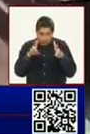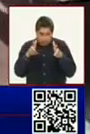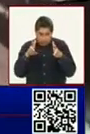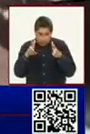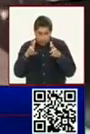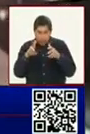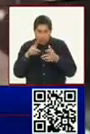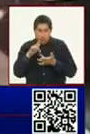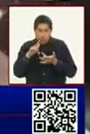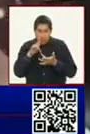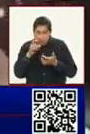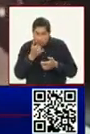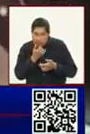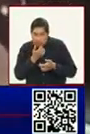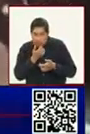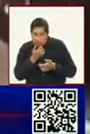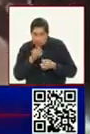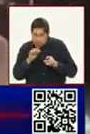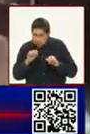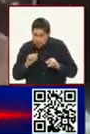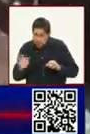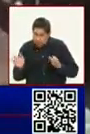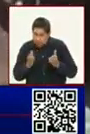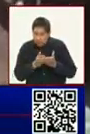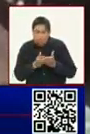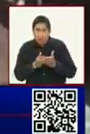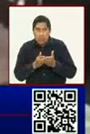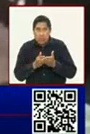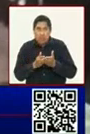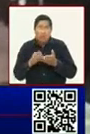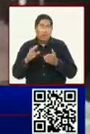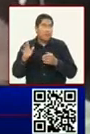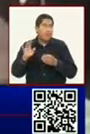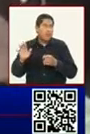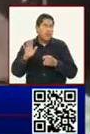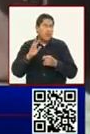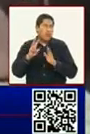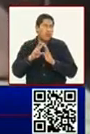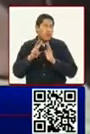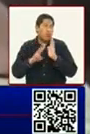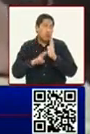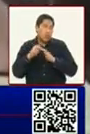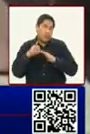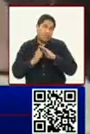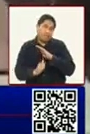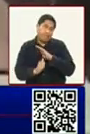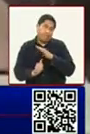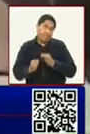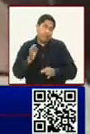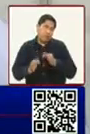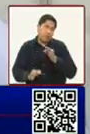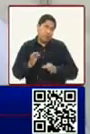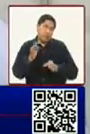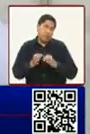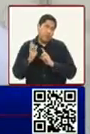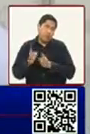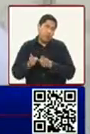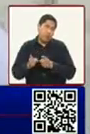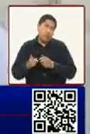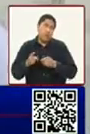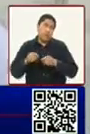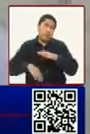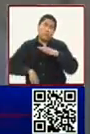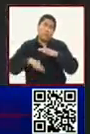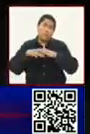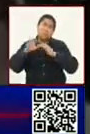se han recabado elementos que van a ser sujetos a pericias. Él ha manifestado su voluntad de someterse al procedimiento abreviado. Lo que corresponde es la sentencia de